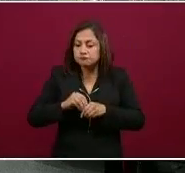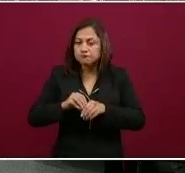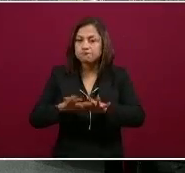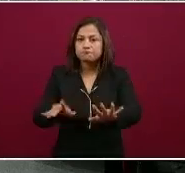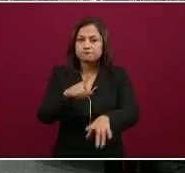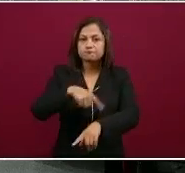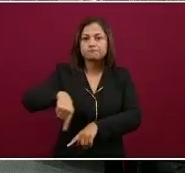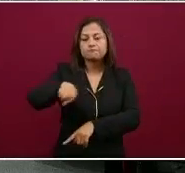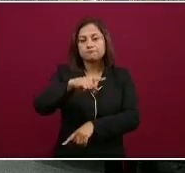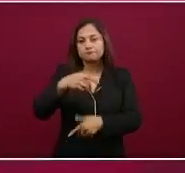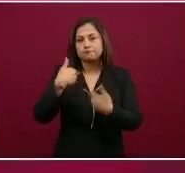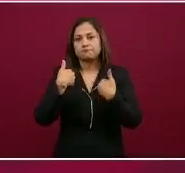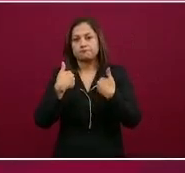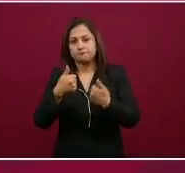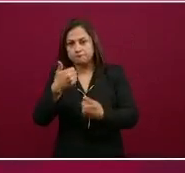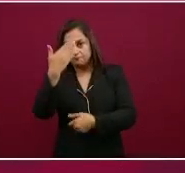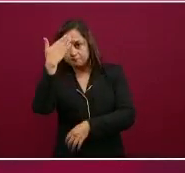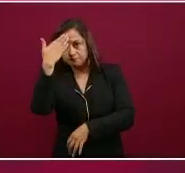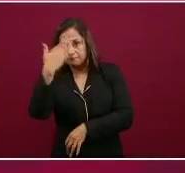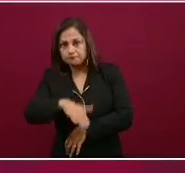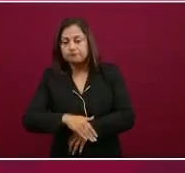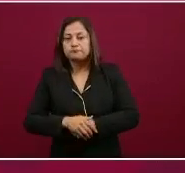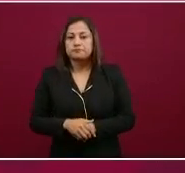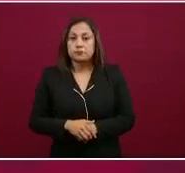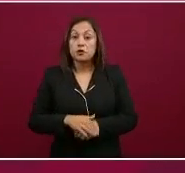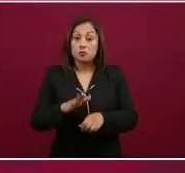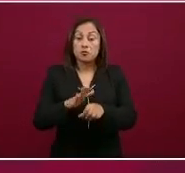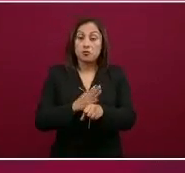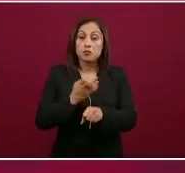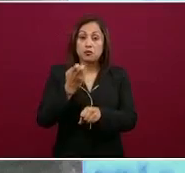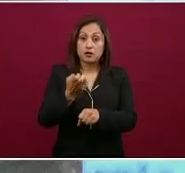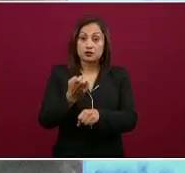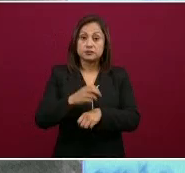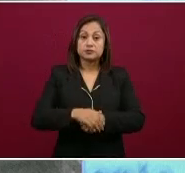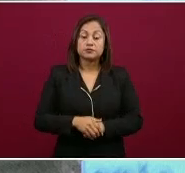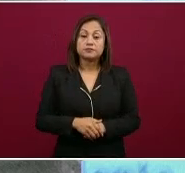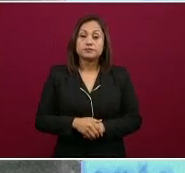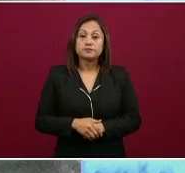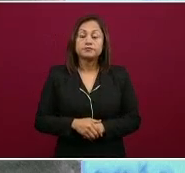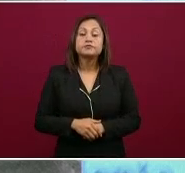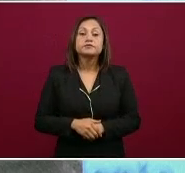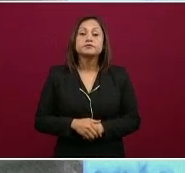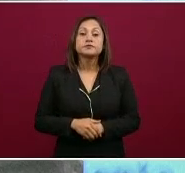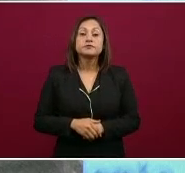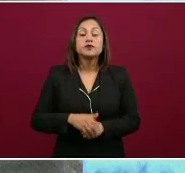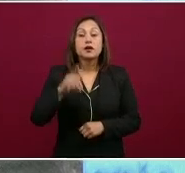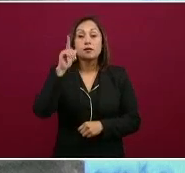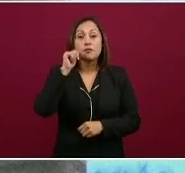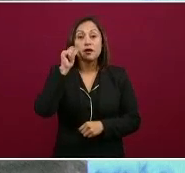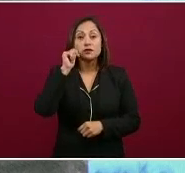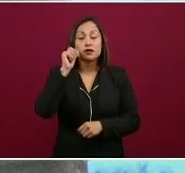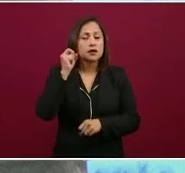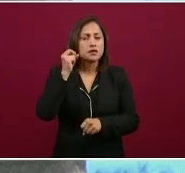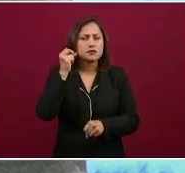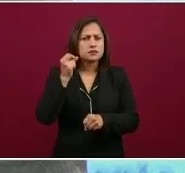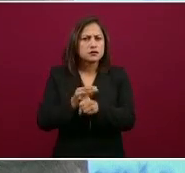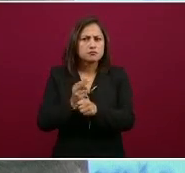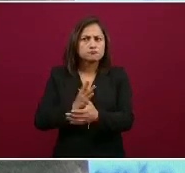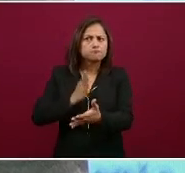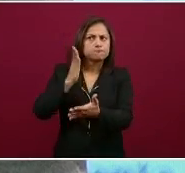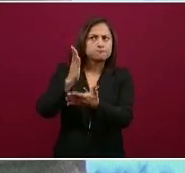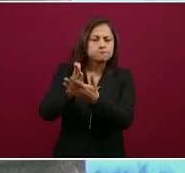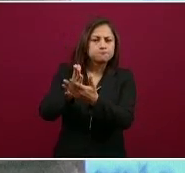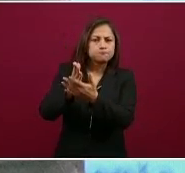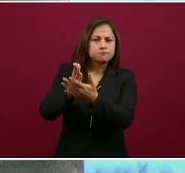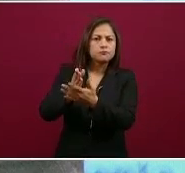propósito, aunque vamos a estar temprano mañana en Veracruz, vamos